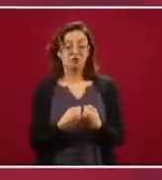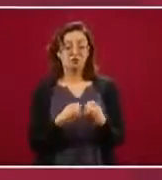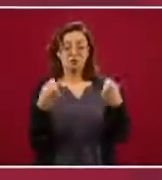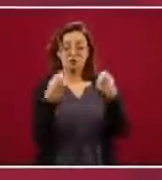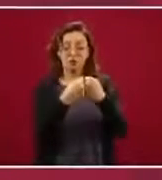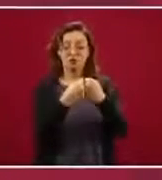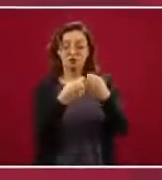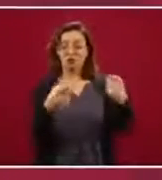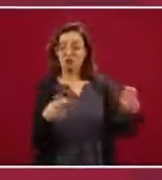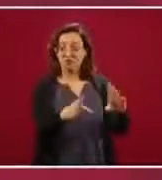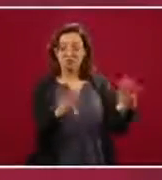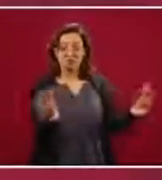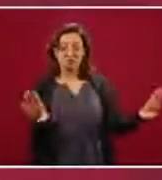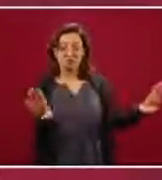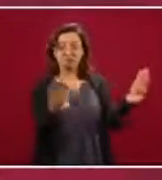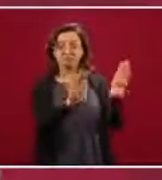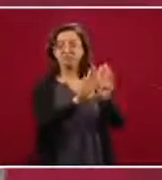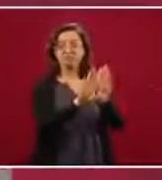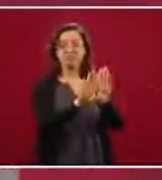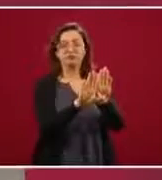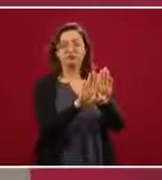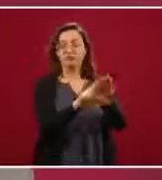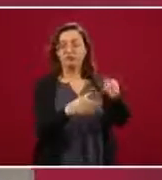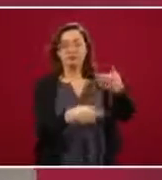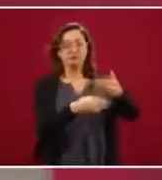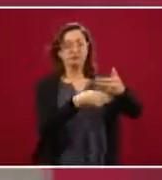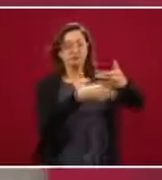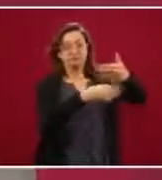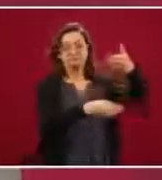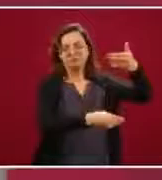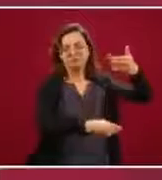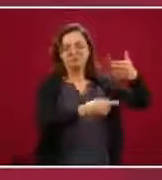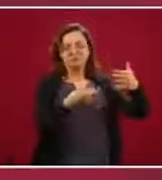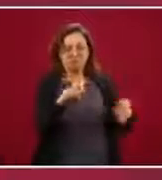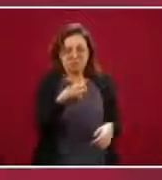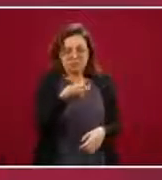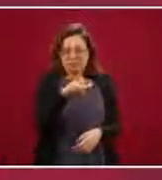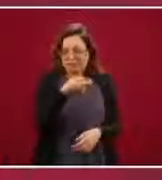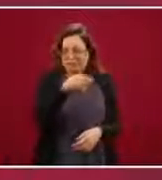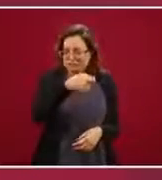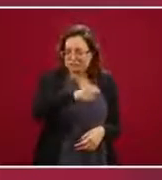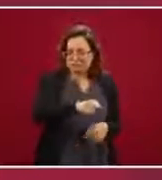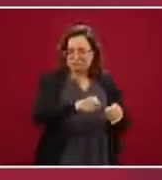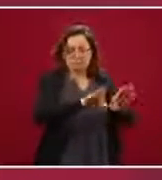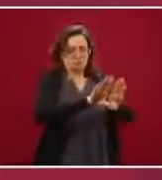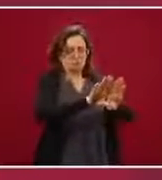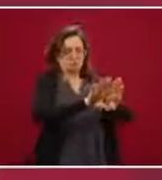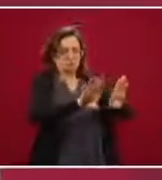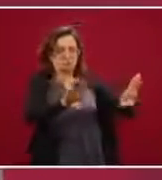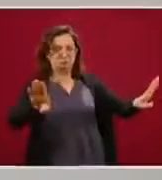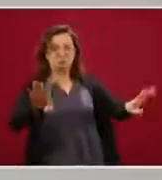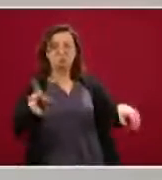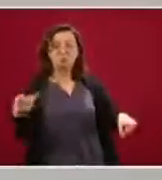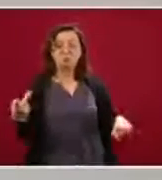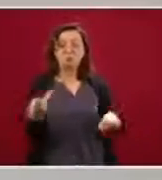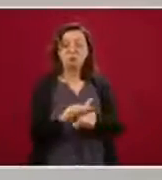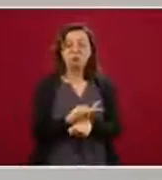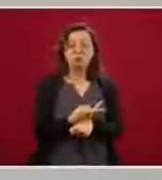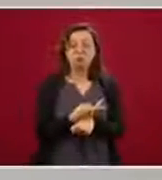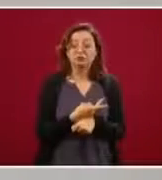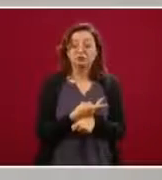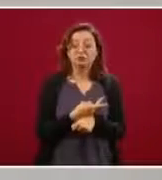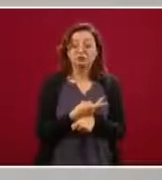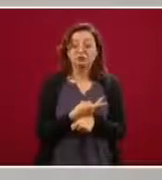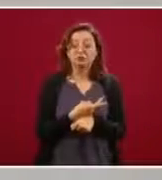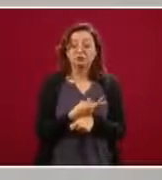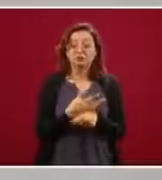físico, que amuralláramos la frontera norte y la cerráramos con un candado, lo que haríamos es un